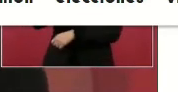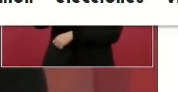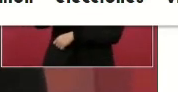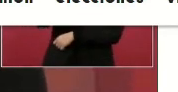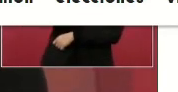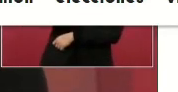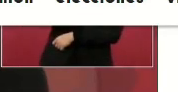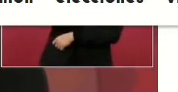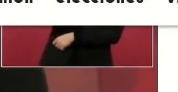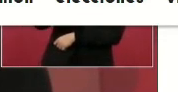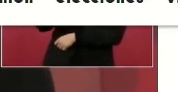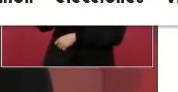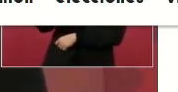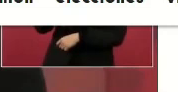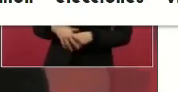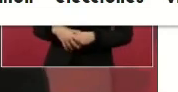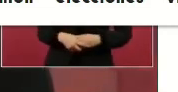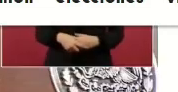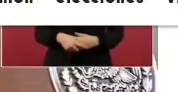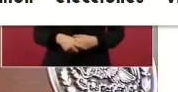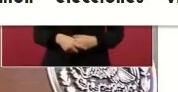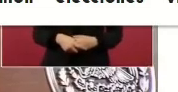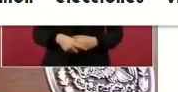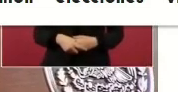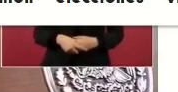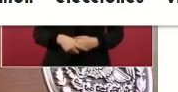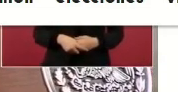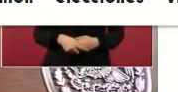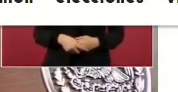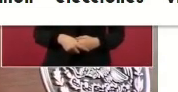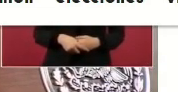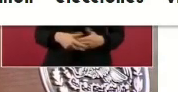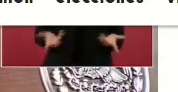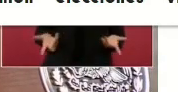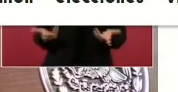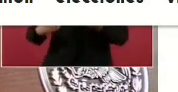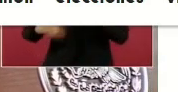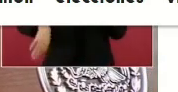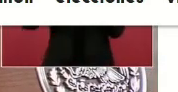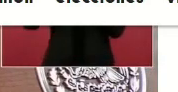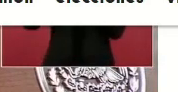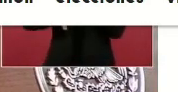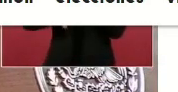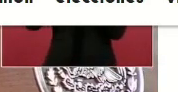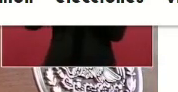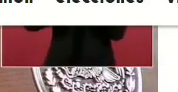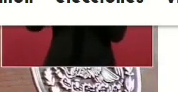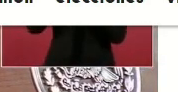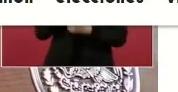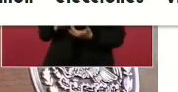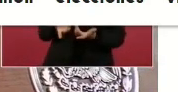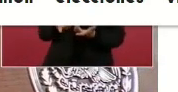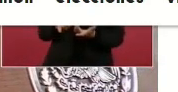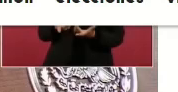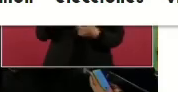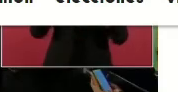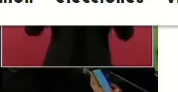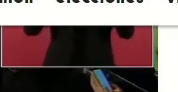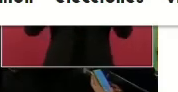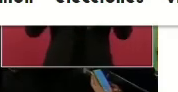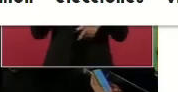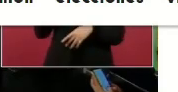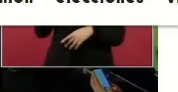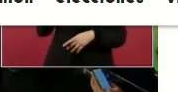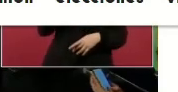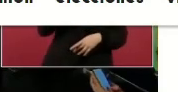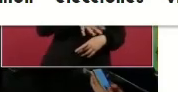exhibir las diferencias que sostiene con el comunicador Ciro Gómez Leyva lo entrevistó pero cuando se la